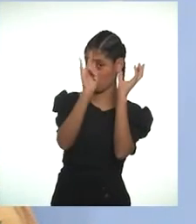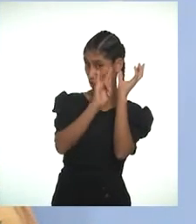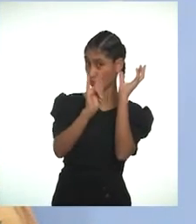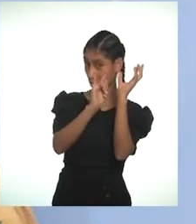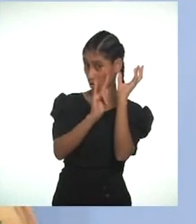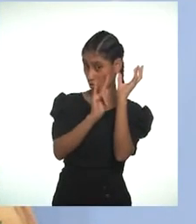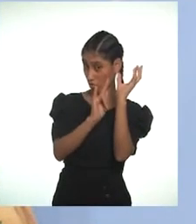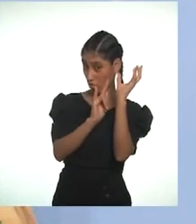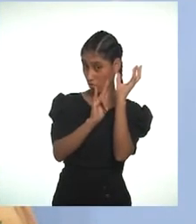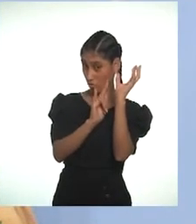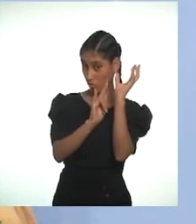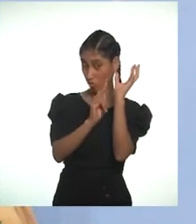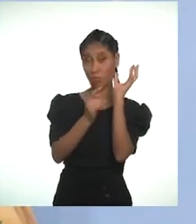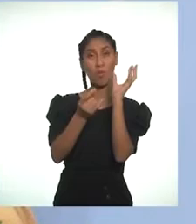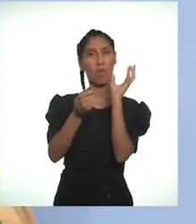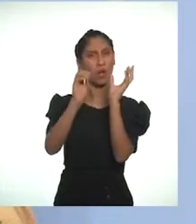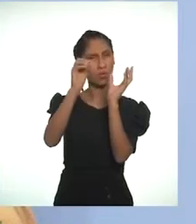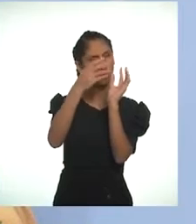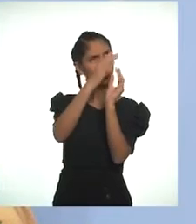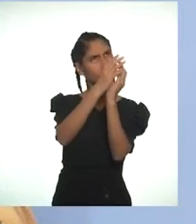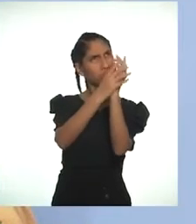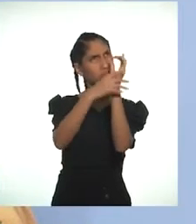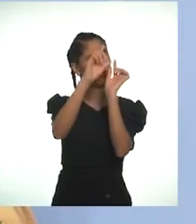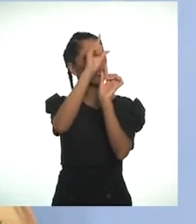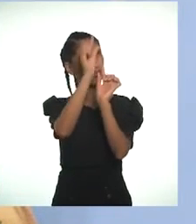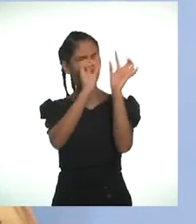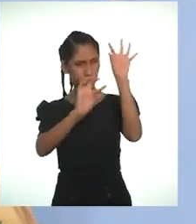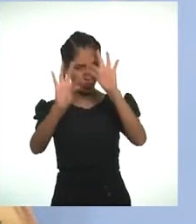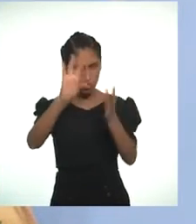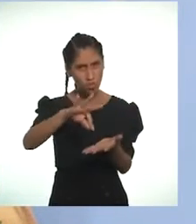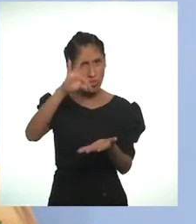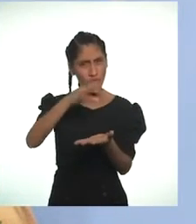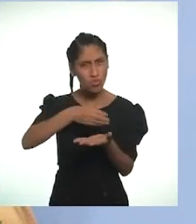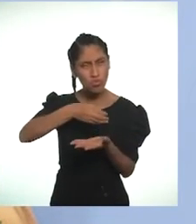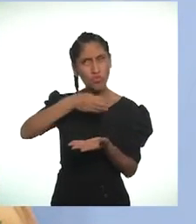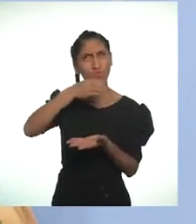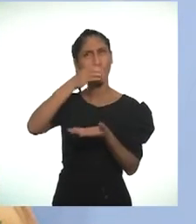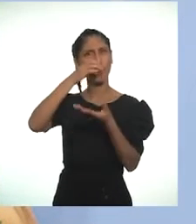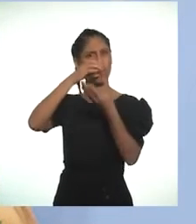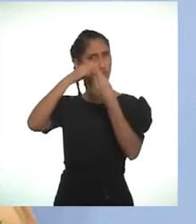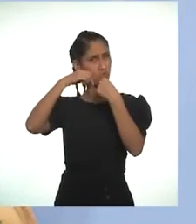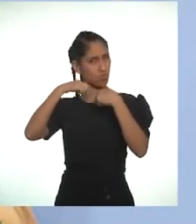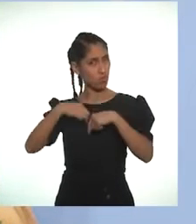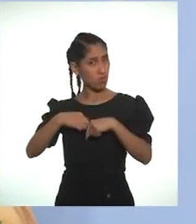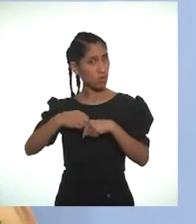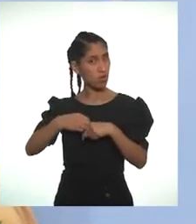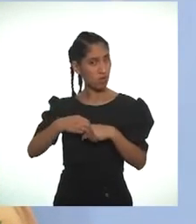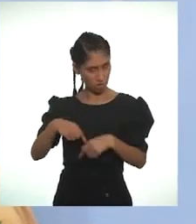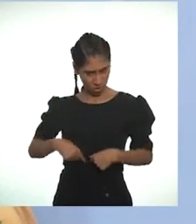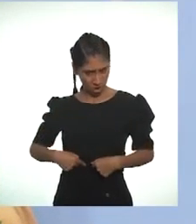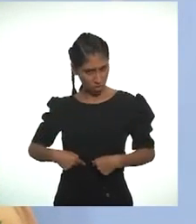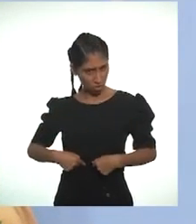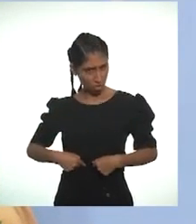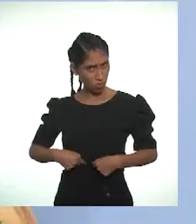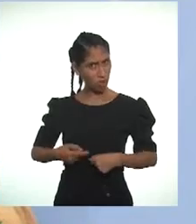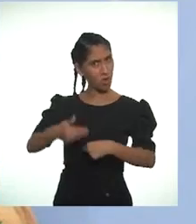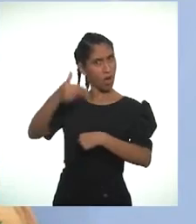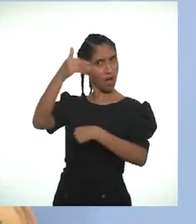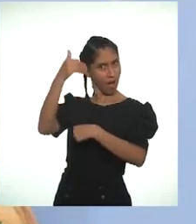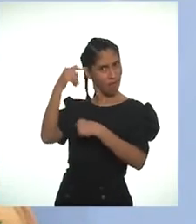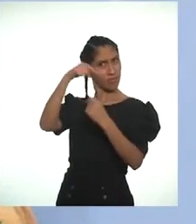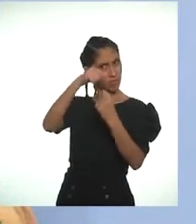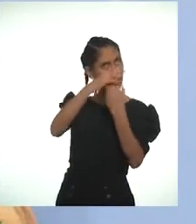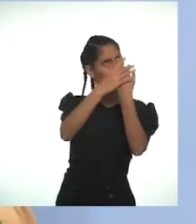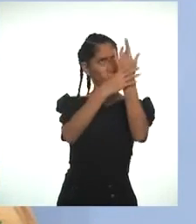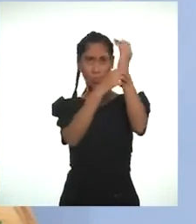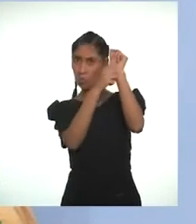usadas para la digestión desde hace mucho antes de que el Perú siquiera fuese fundado como república.